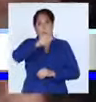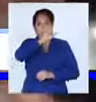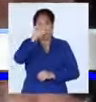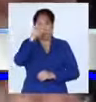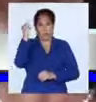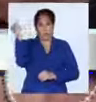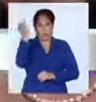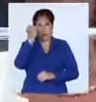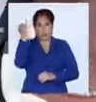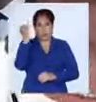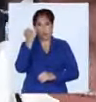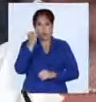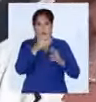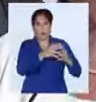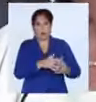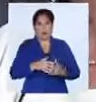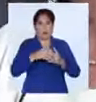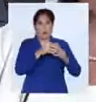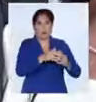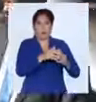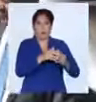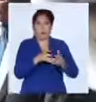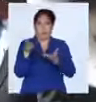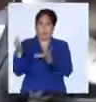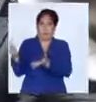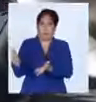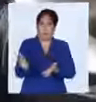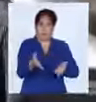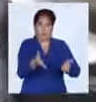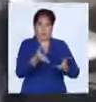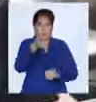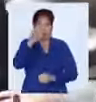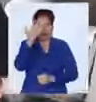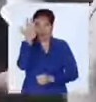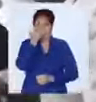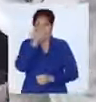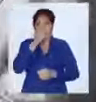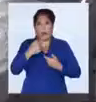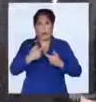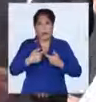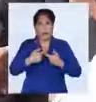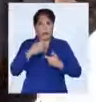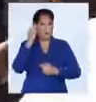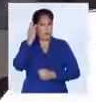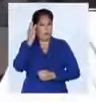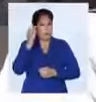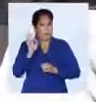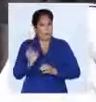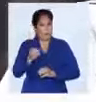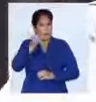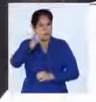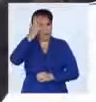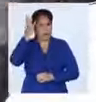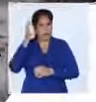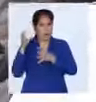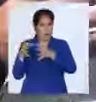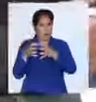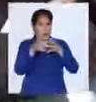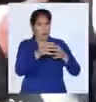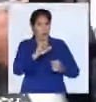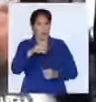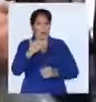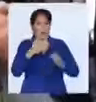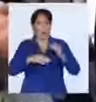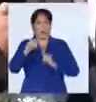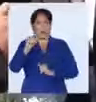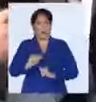Internacional John F. Kennedy, acudieron a recibir al jefe de Estado, a su esposa Liz Cuesta y a la delegación oficial cubana, el viceministro